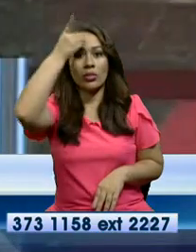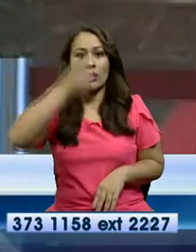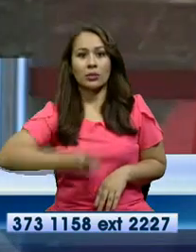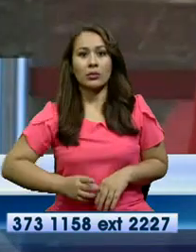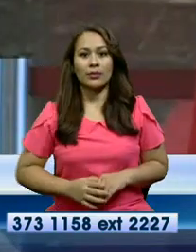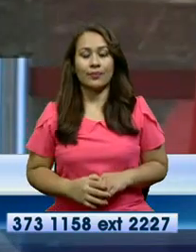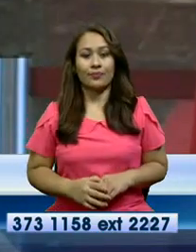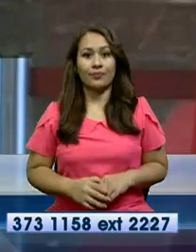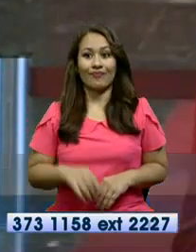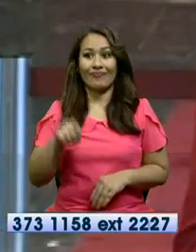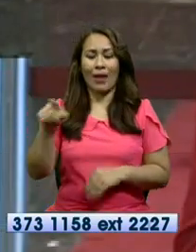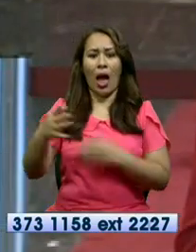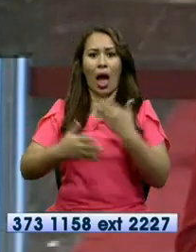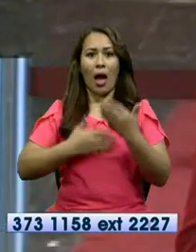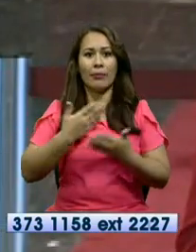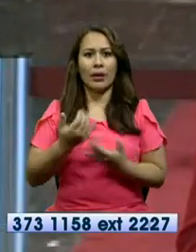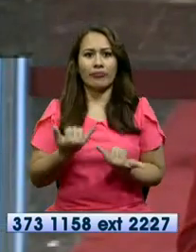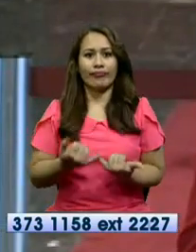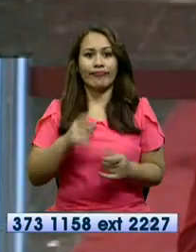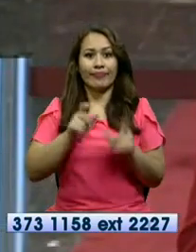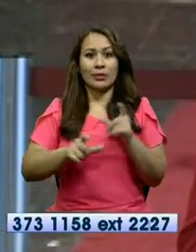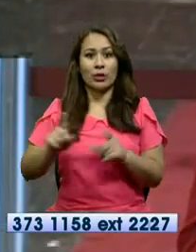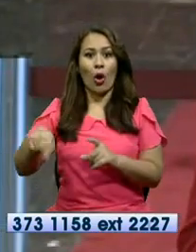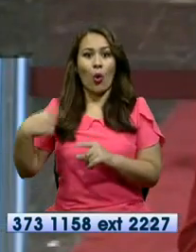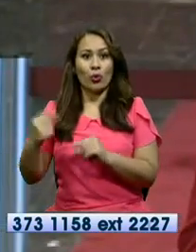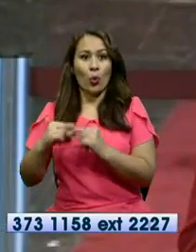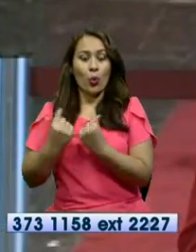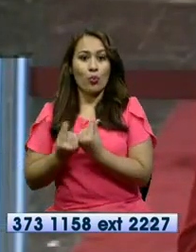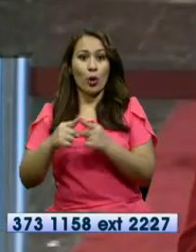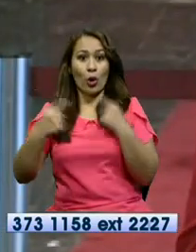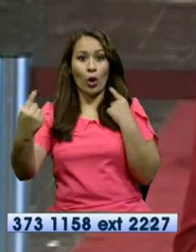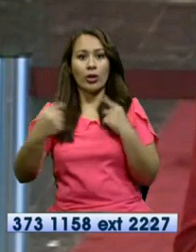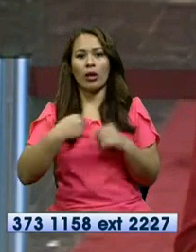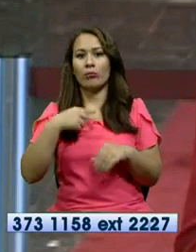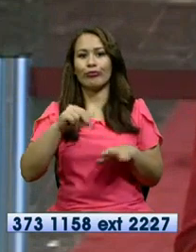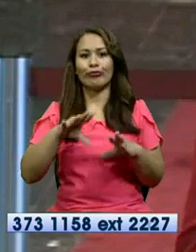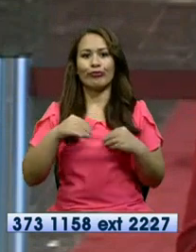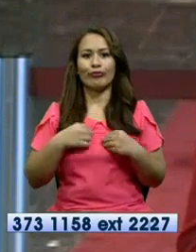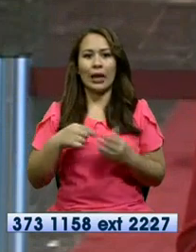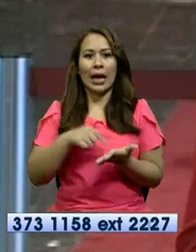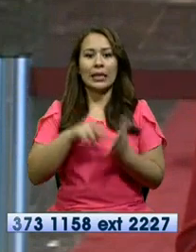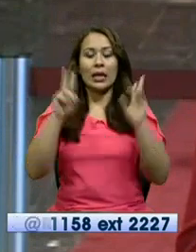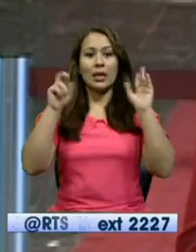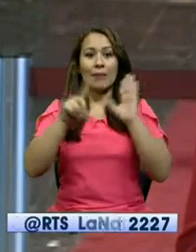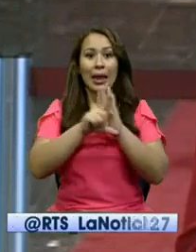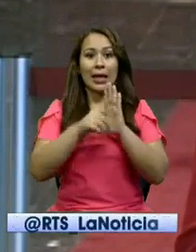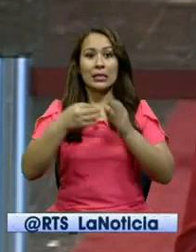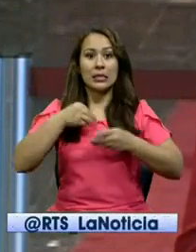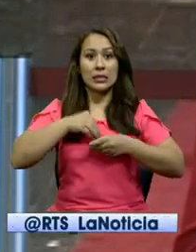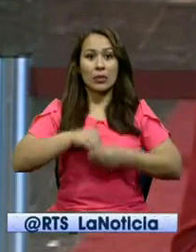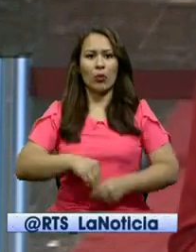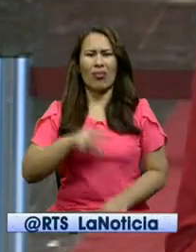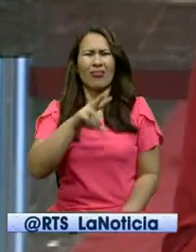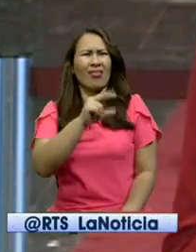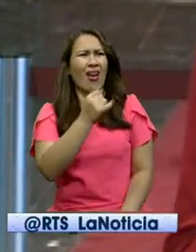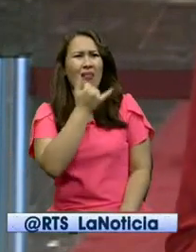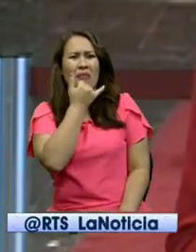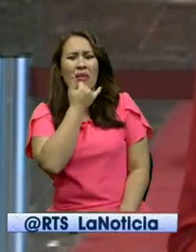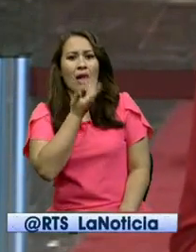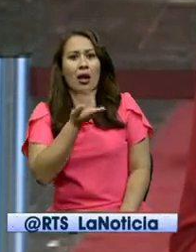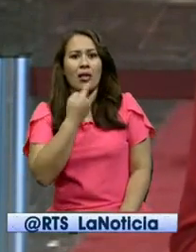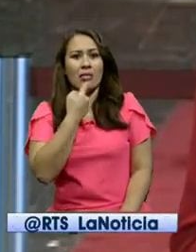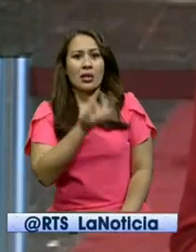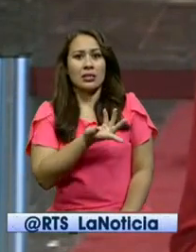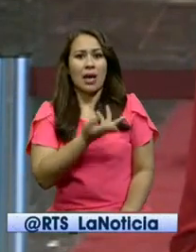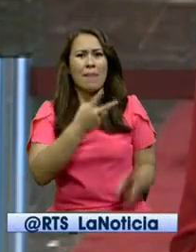decisiones. Estas posturas fueron criticadas por asambleístas de oposición, quienes indicaron que este código de seguridad es inconstitucional, pues a decir de